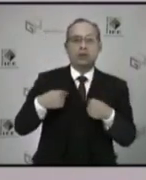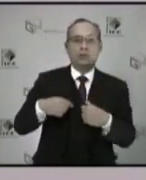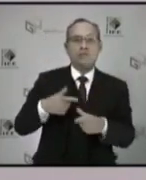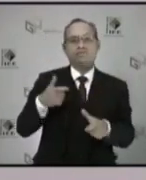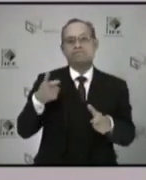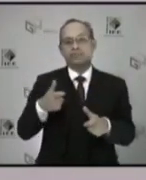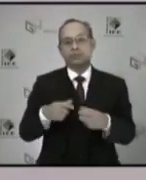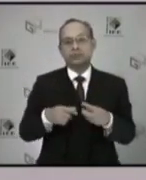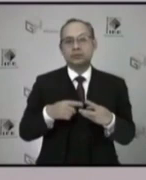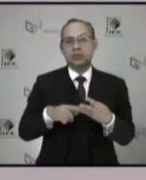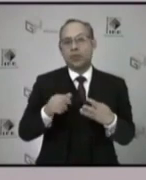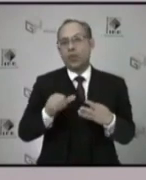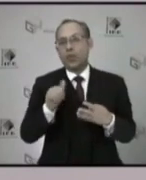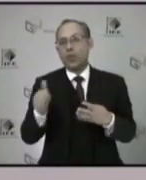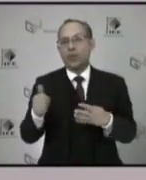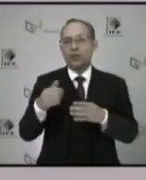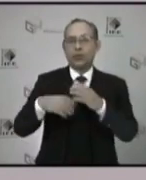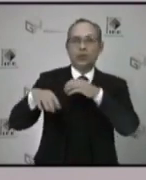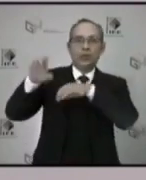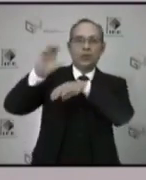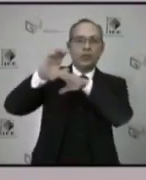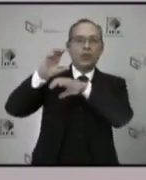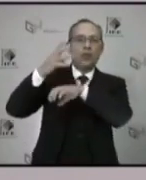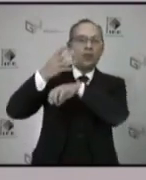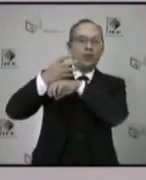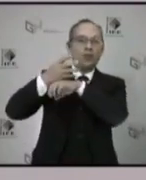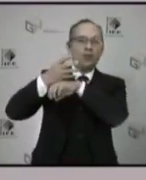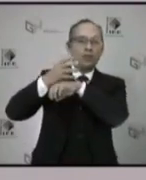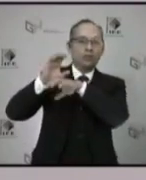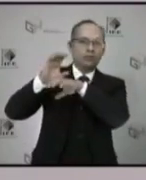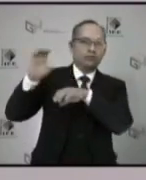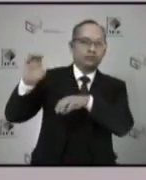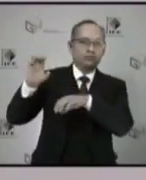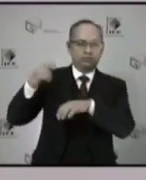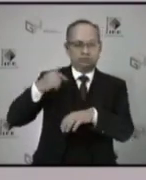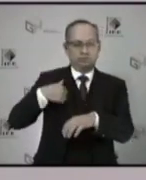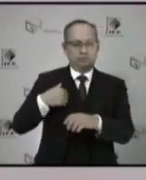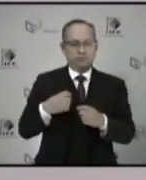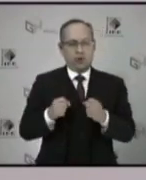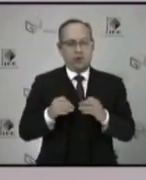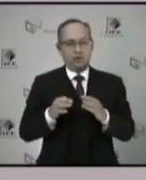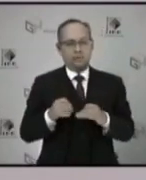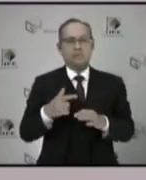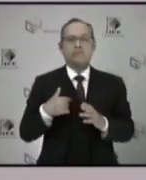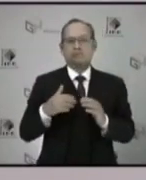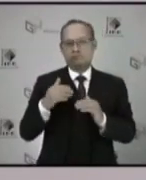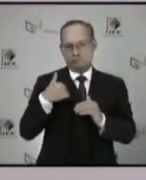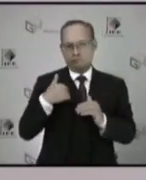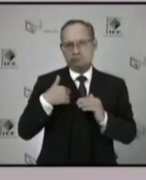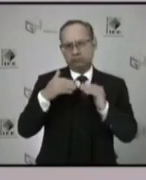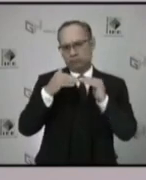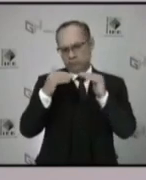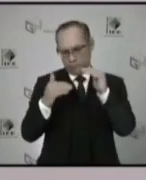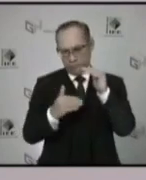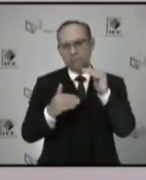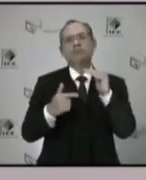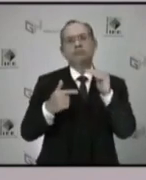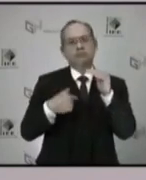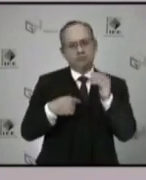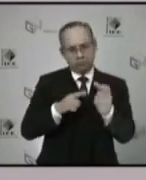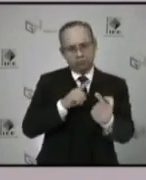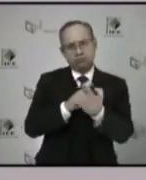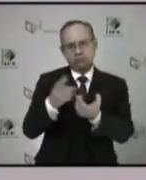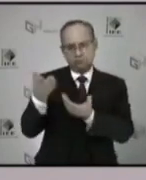mal llamado cuarto piso. Conmigo, mi oficina estará en la planta baja para recibir de frente